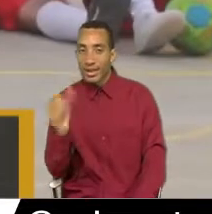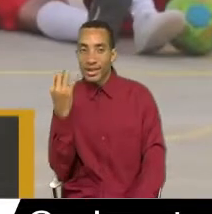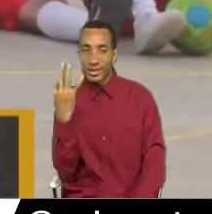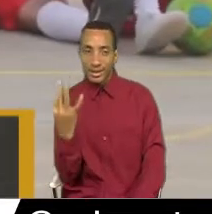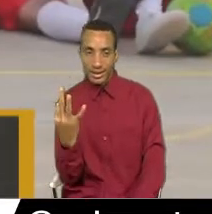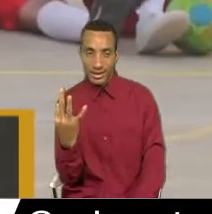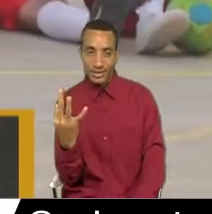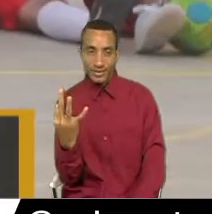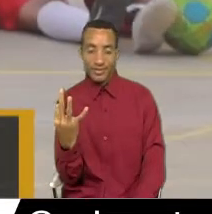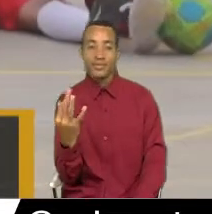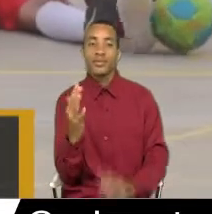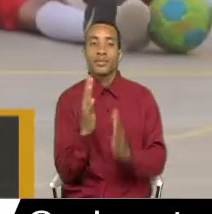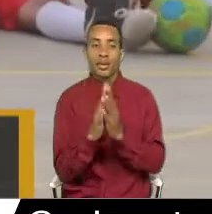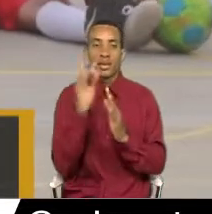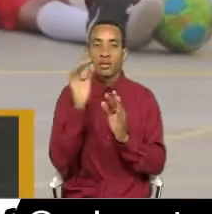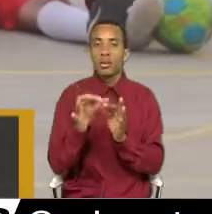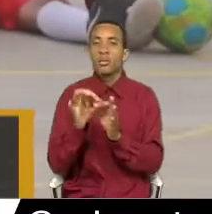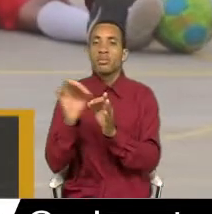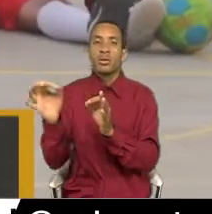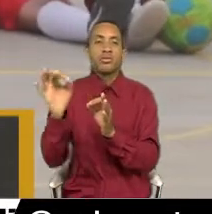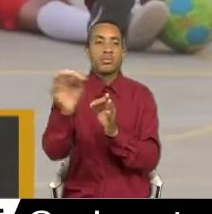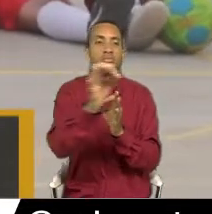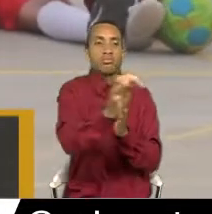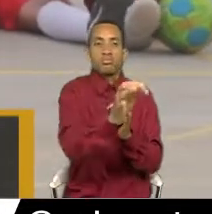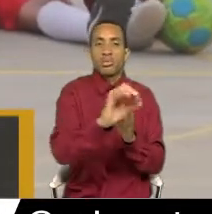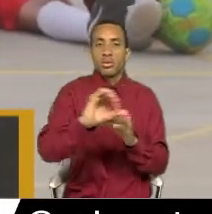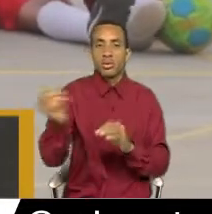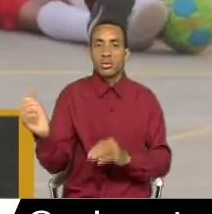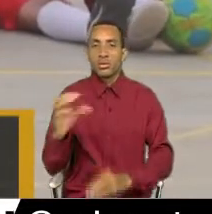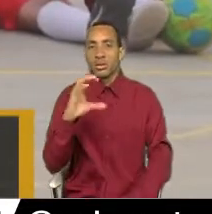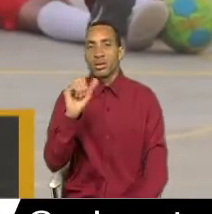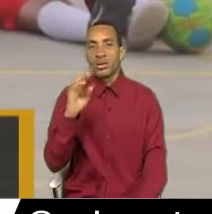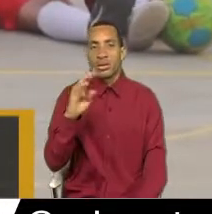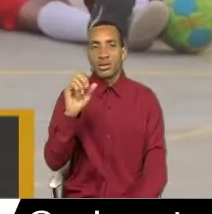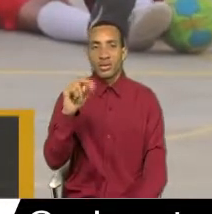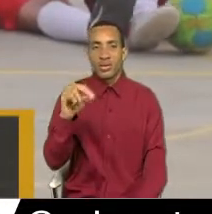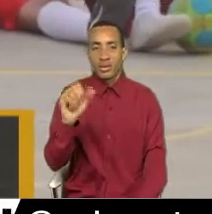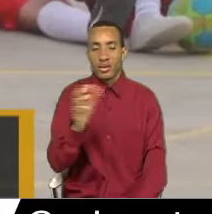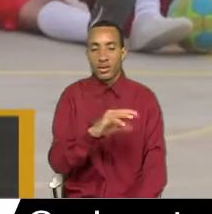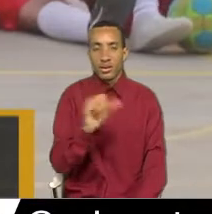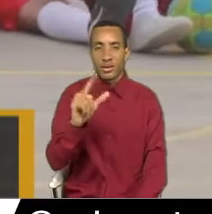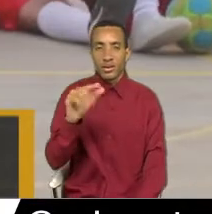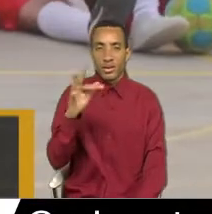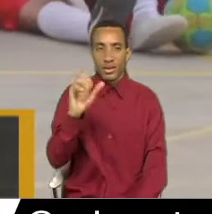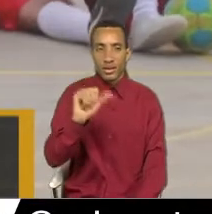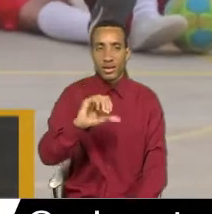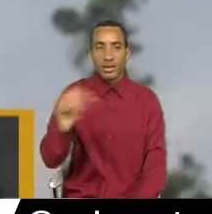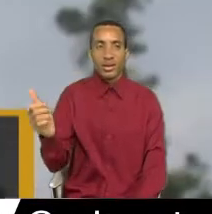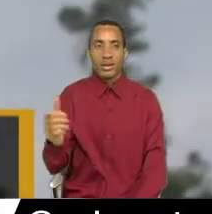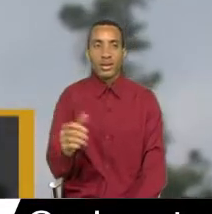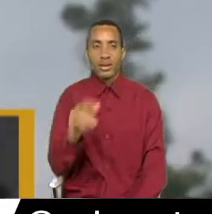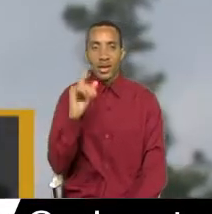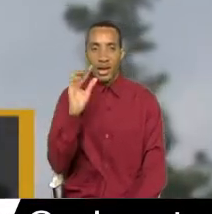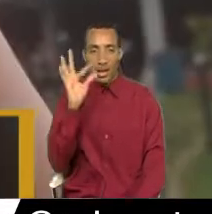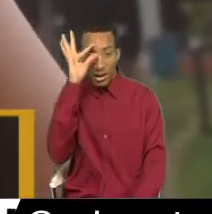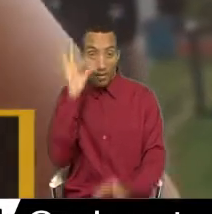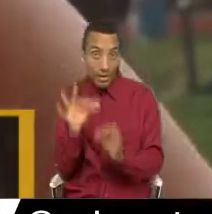pero también hay niños de las veredas vecinas como de Cabaña Alta, Pujamanes y La Fe.